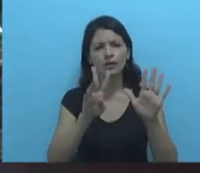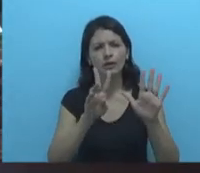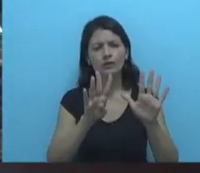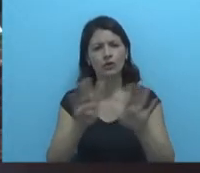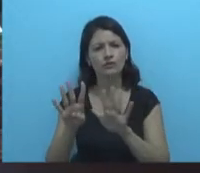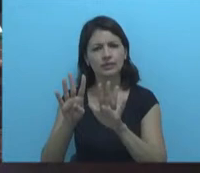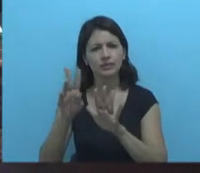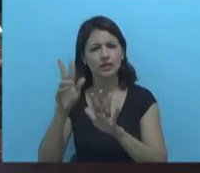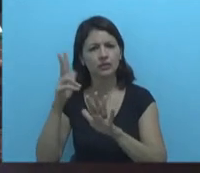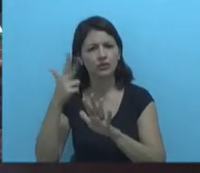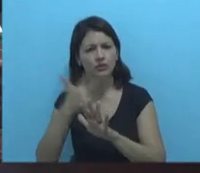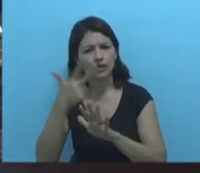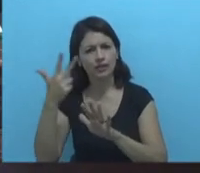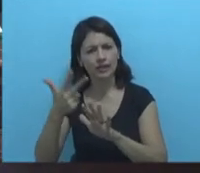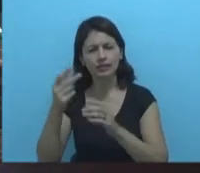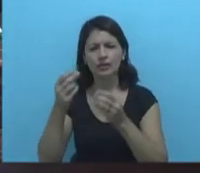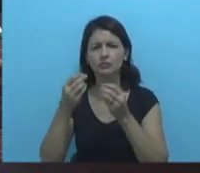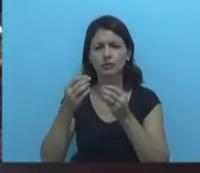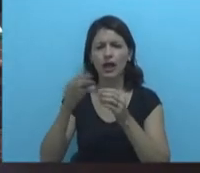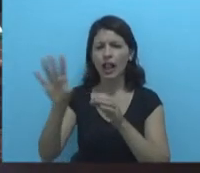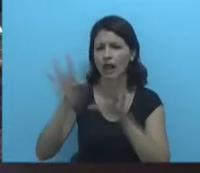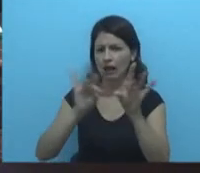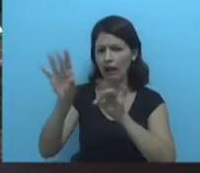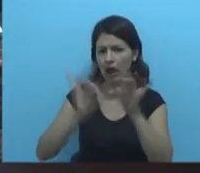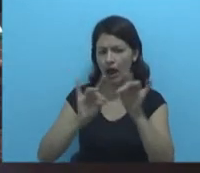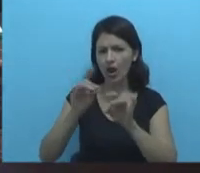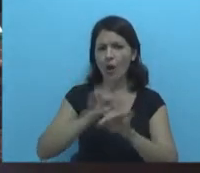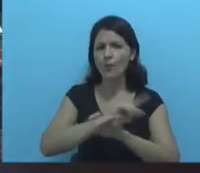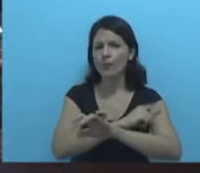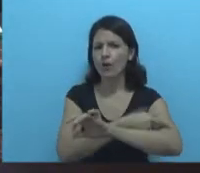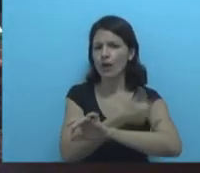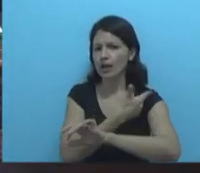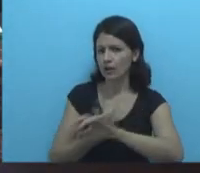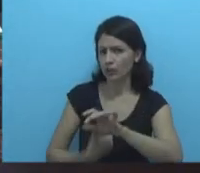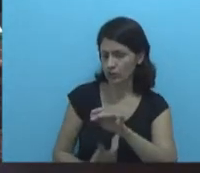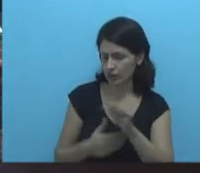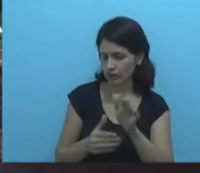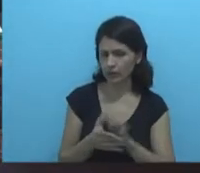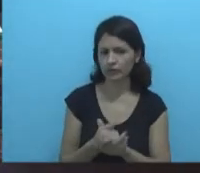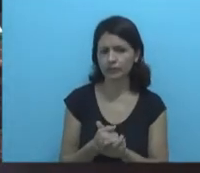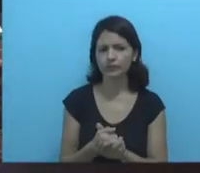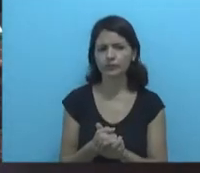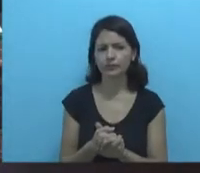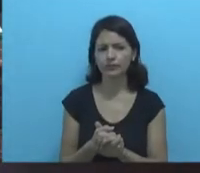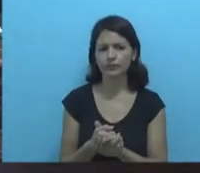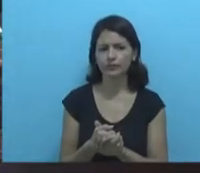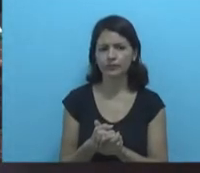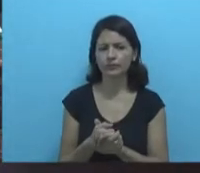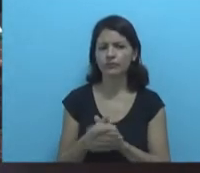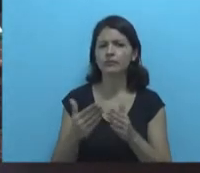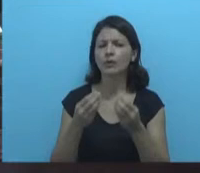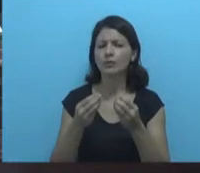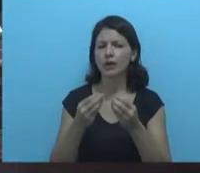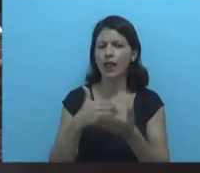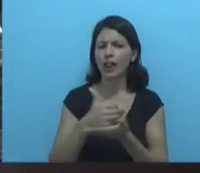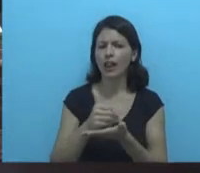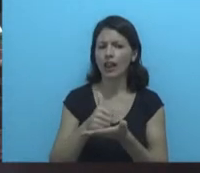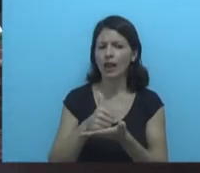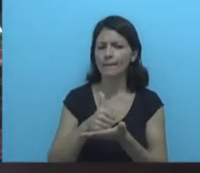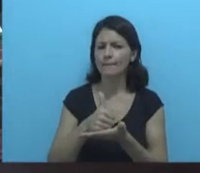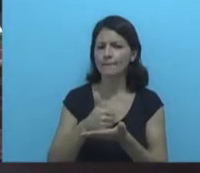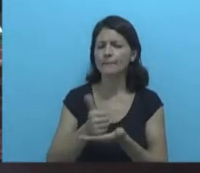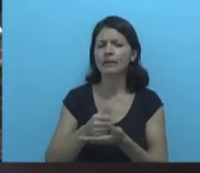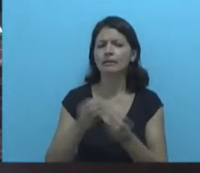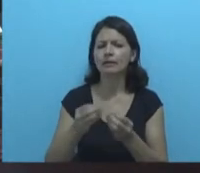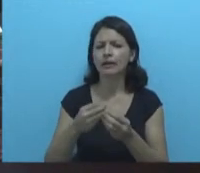4.933 de designaciones que realizó el Poder Ejecutivo conforme al dispuesto al artículo 66 bis, la prórroga. Esto se refiere